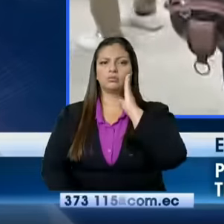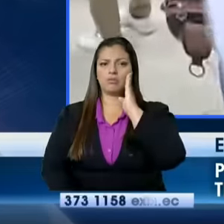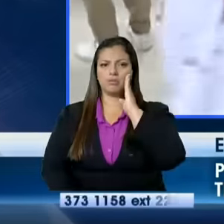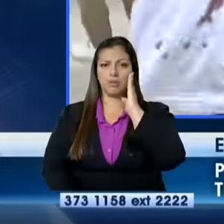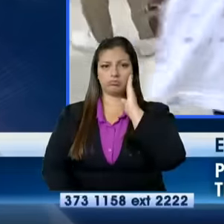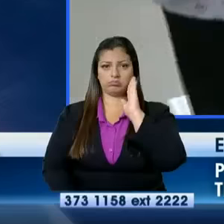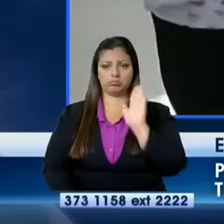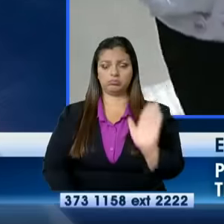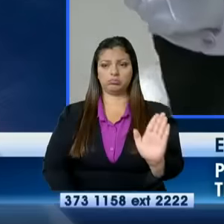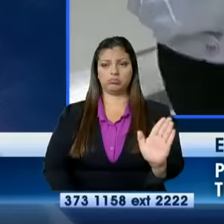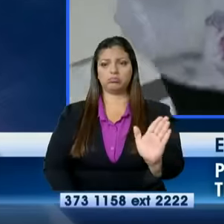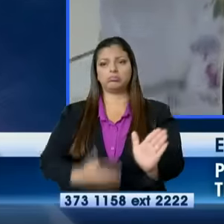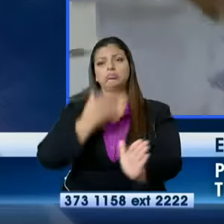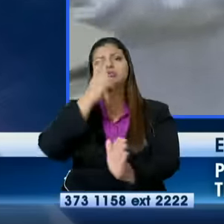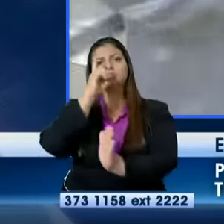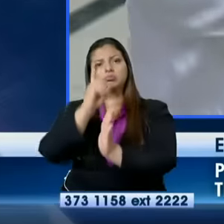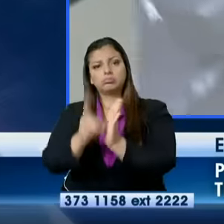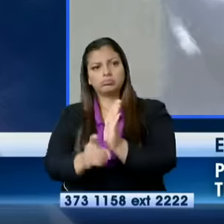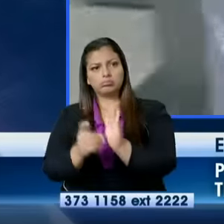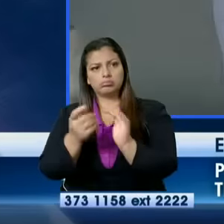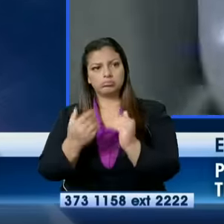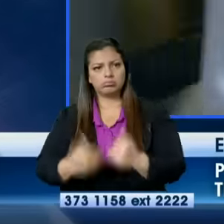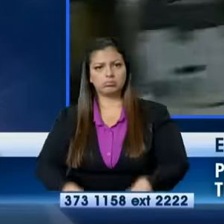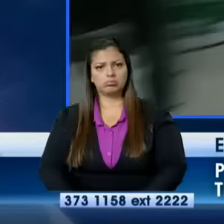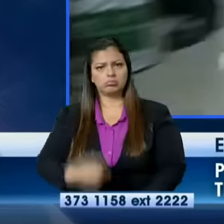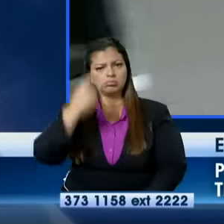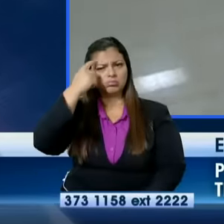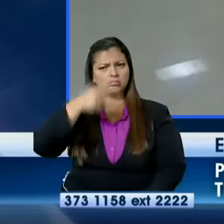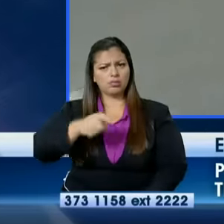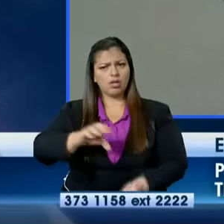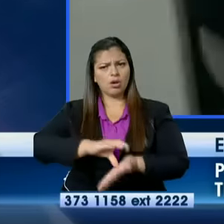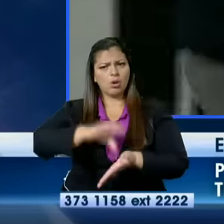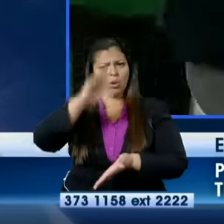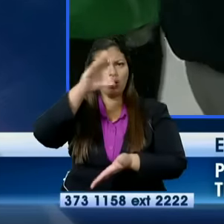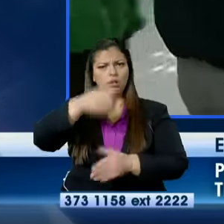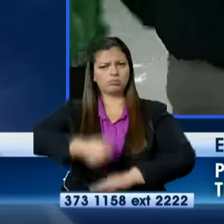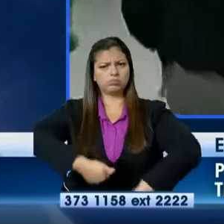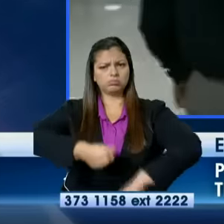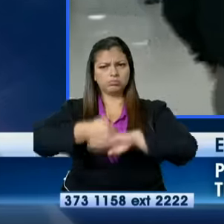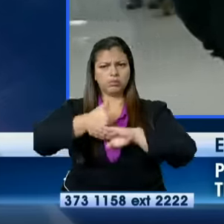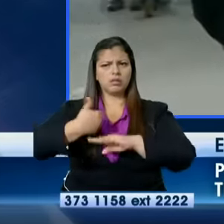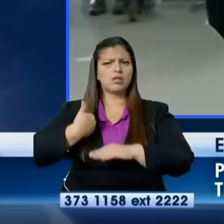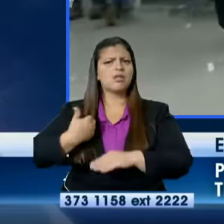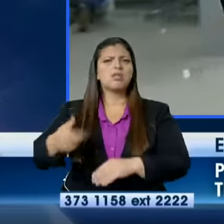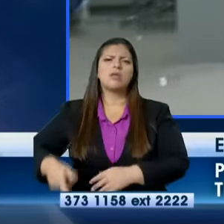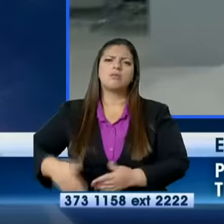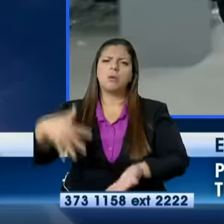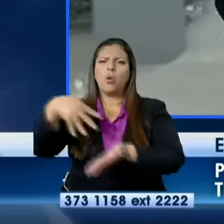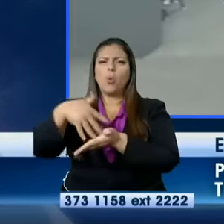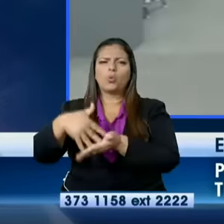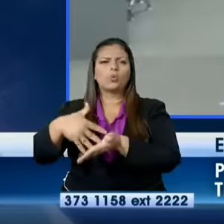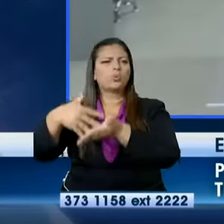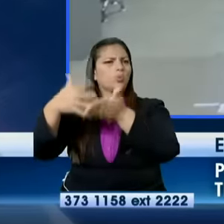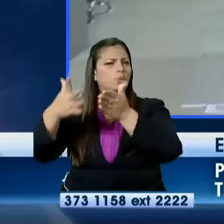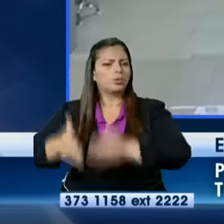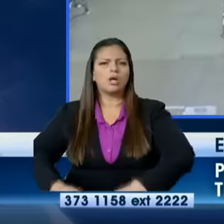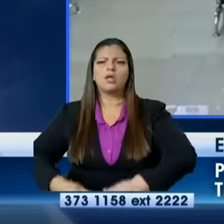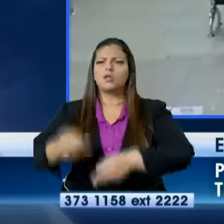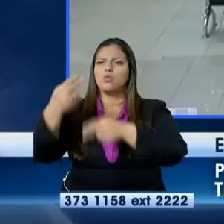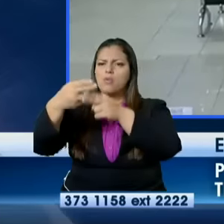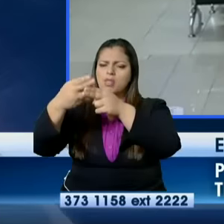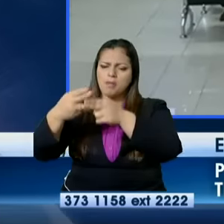él lo ha reconocido, lo ha visto, el plantel debe tener la ficha técnica, o sea, la ficha de este muchacho que estudió ahí y la del que está estudiando ahí, que era